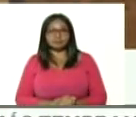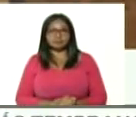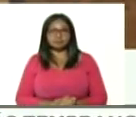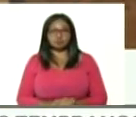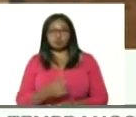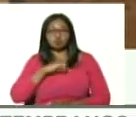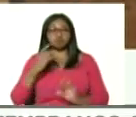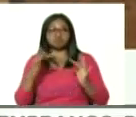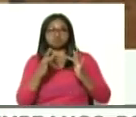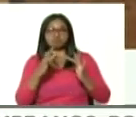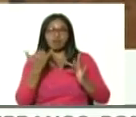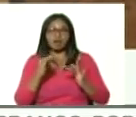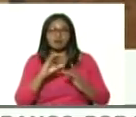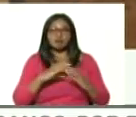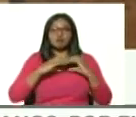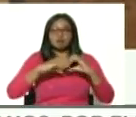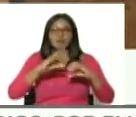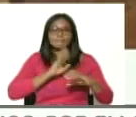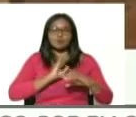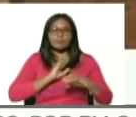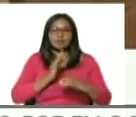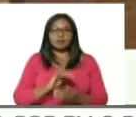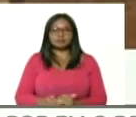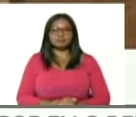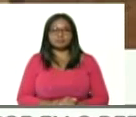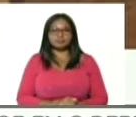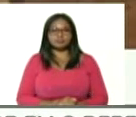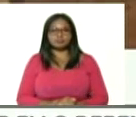corazón, conectados en el amor.